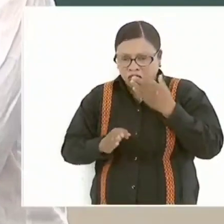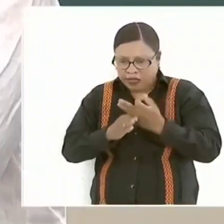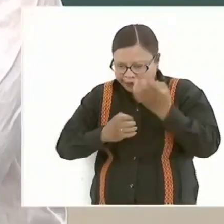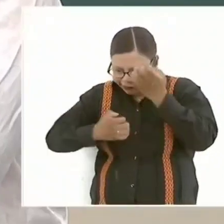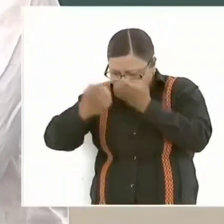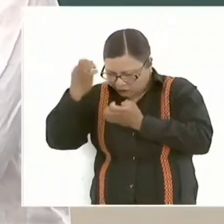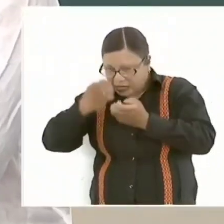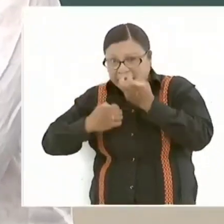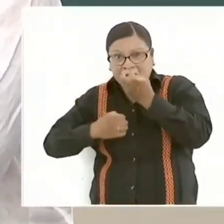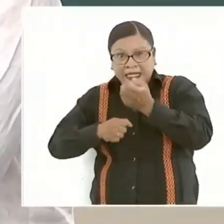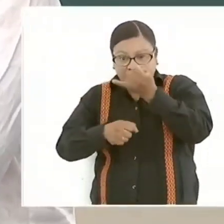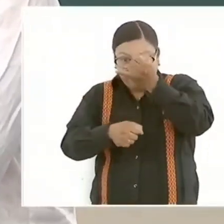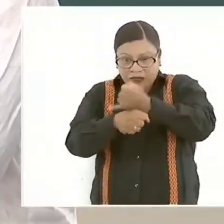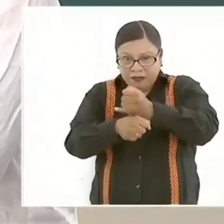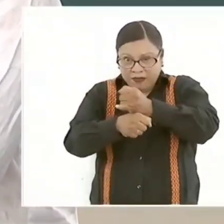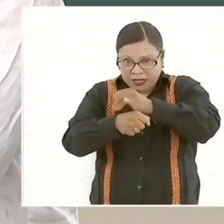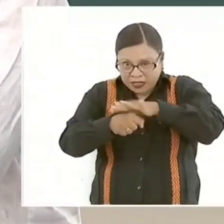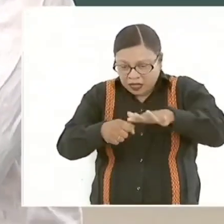estos datos,